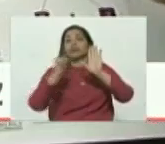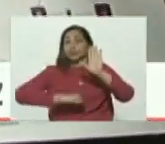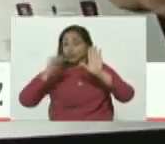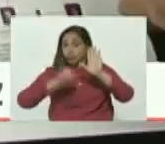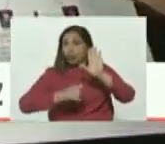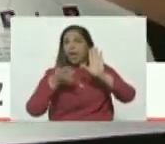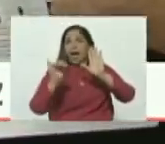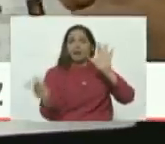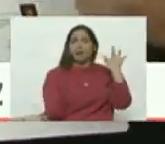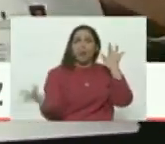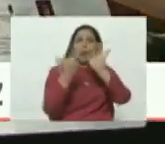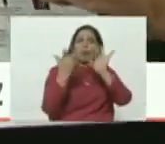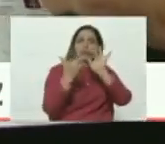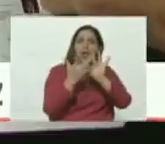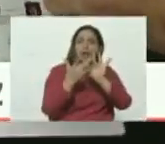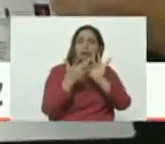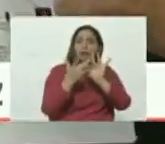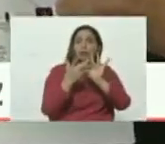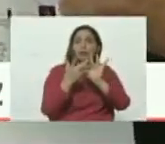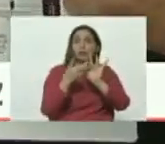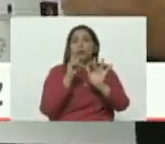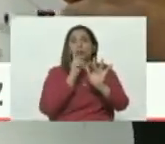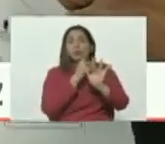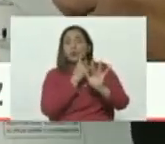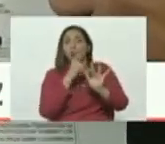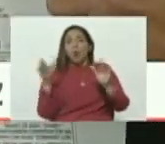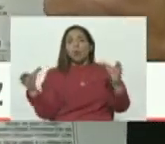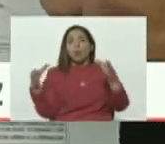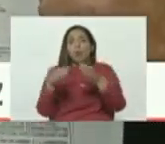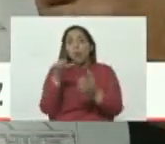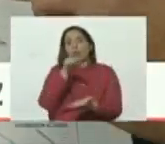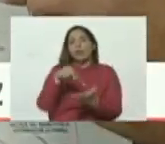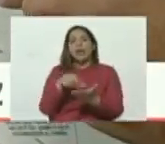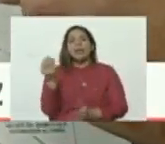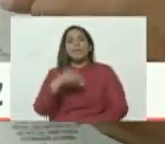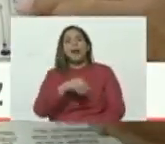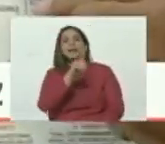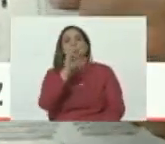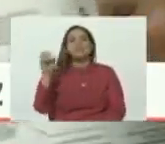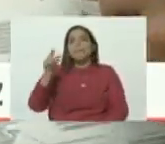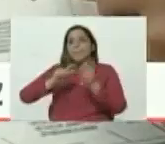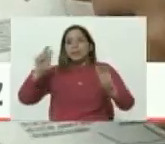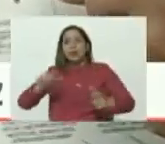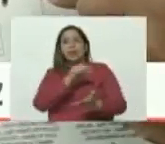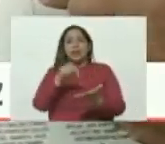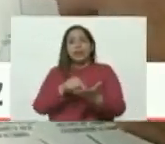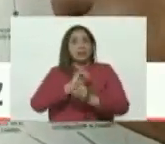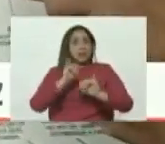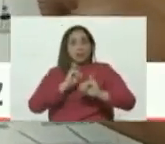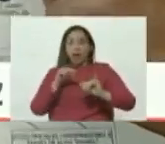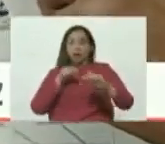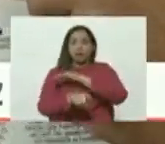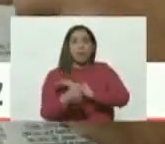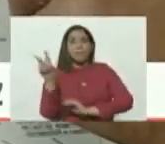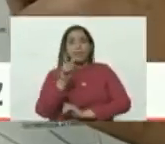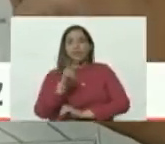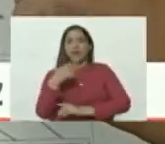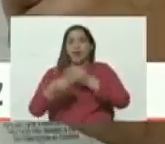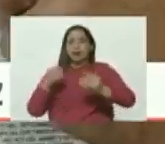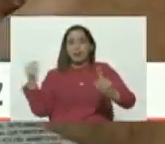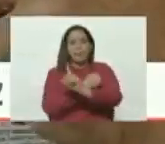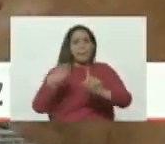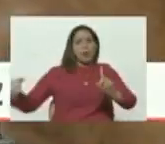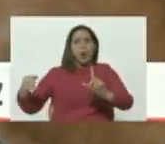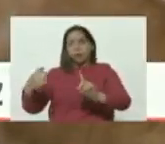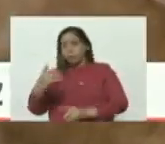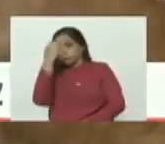estos contactos con los llamados grupos israelíes, más de 100 israelíes, que ya estarían en Venezuela para accionar actos terroristas